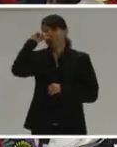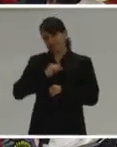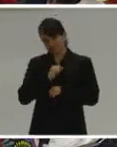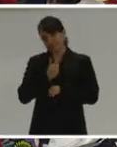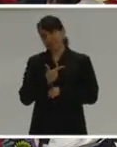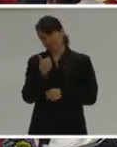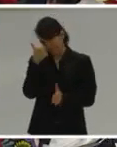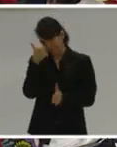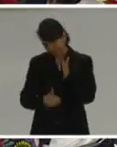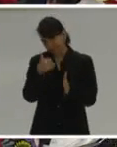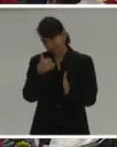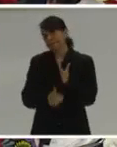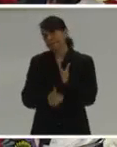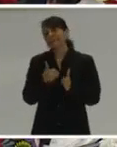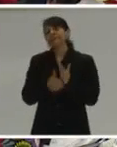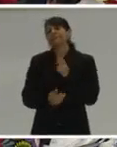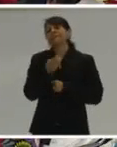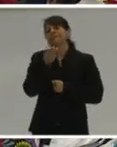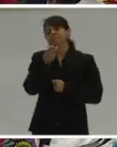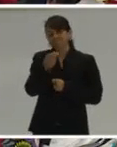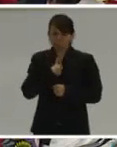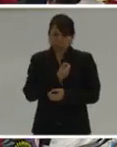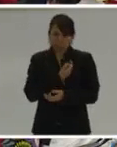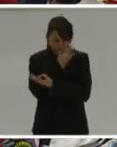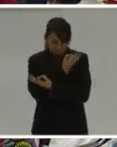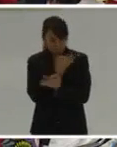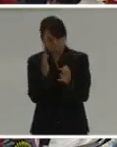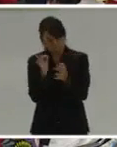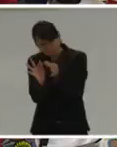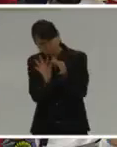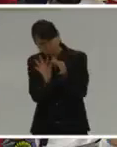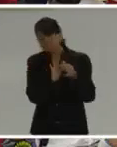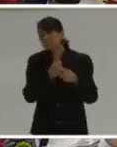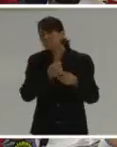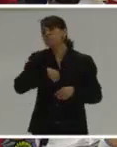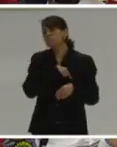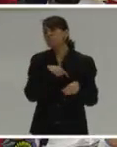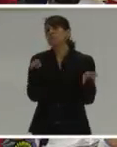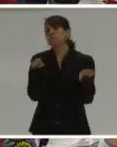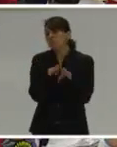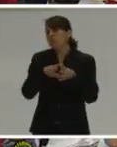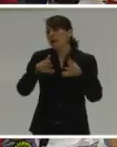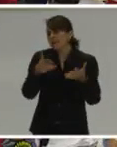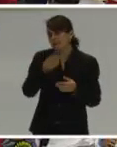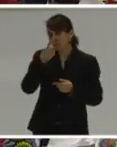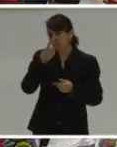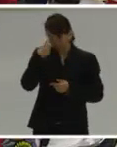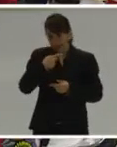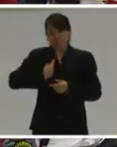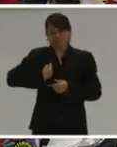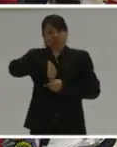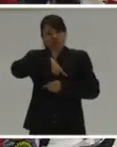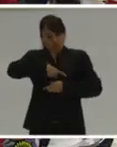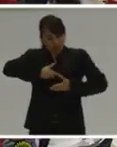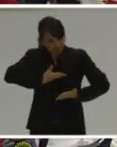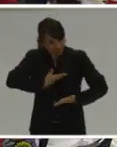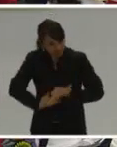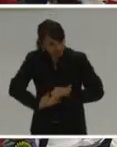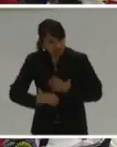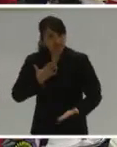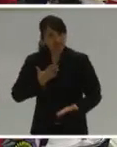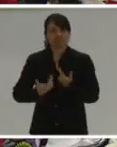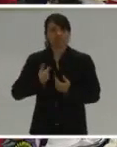les comento de cómo estamos construyendo el ejercicio de las autonomías, el ejercicio de los derechos